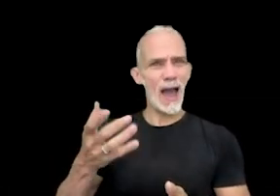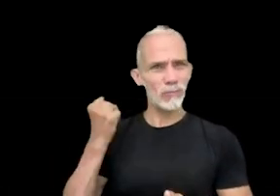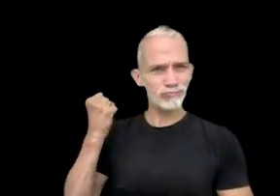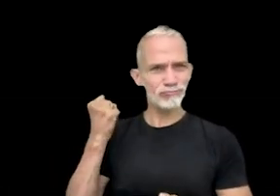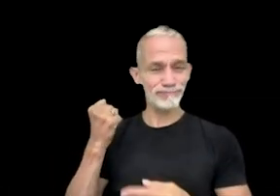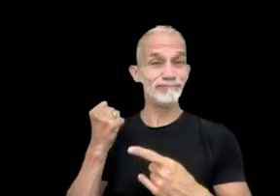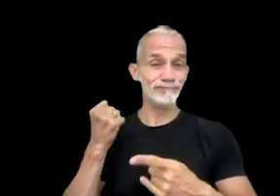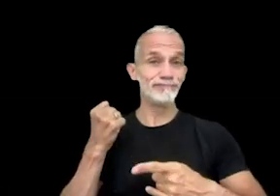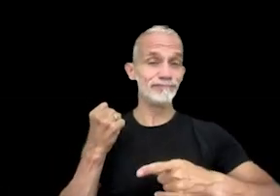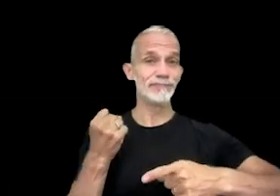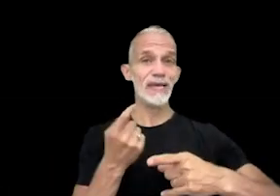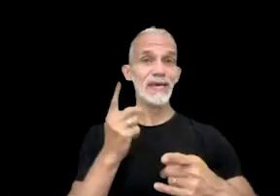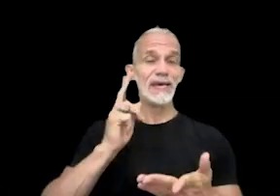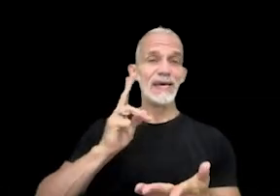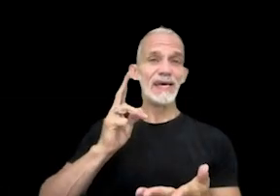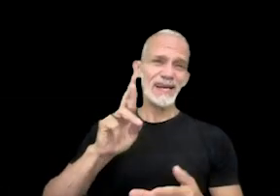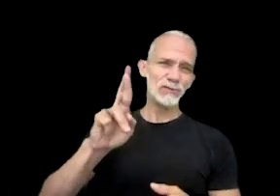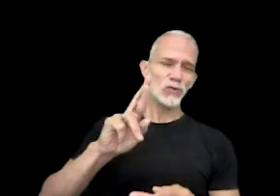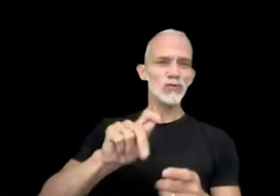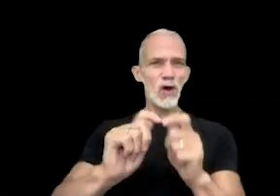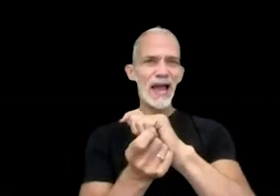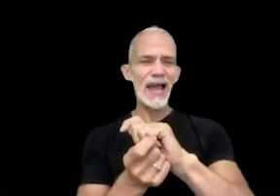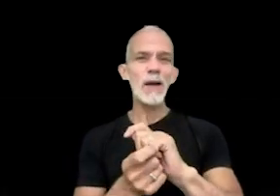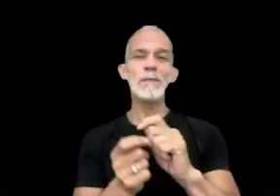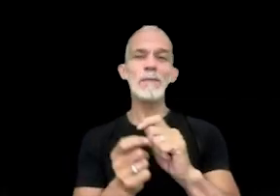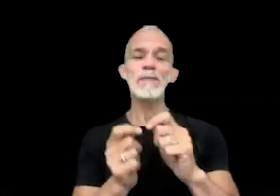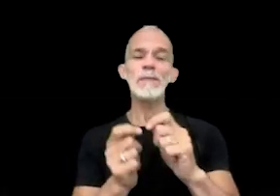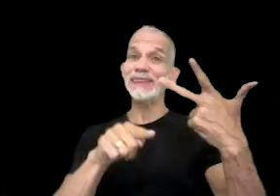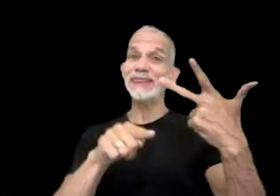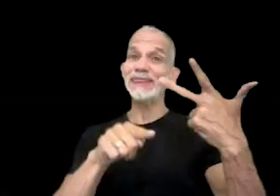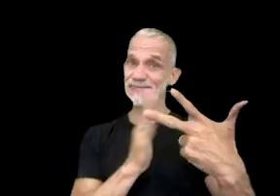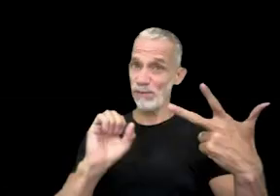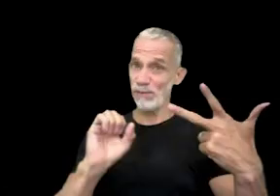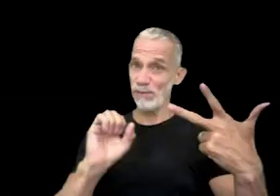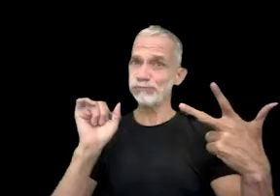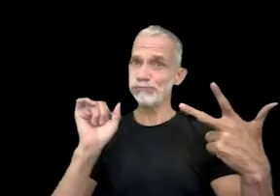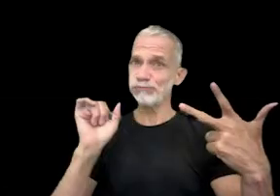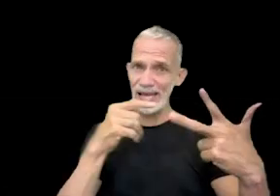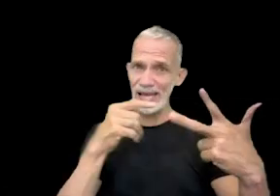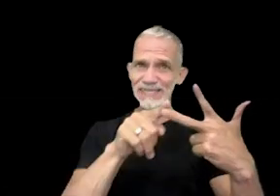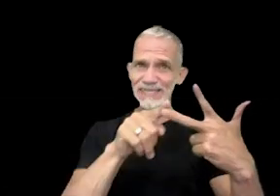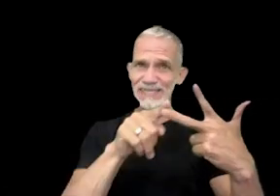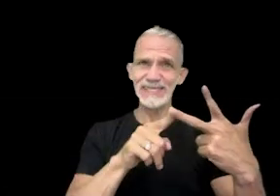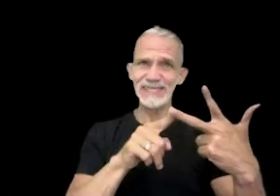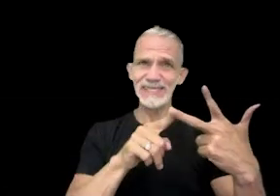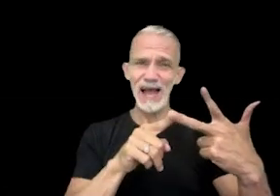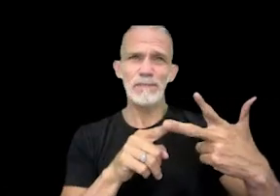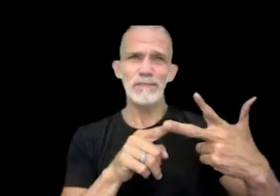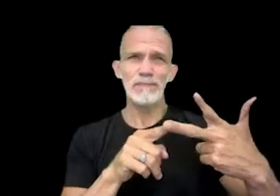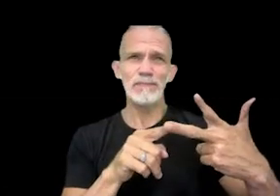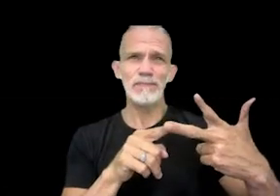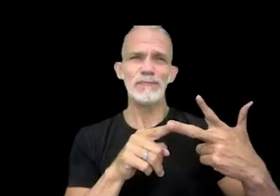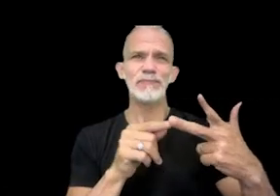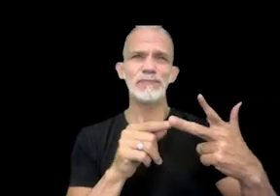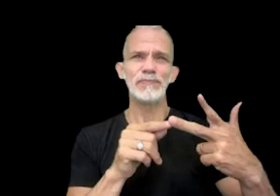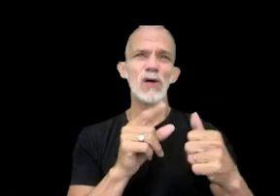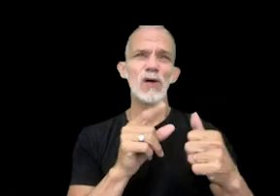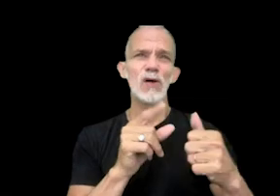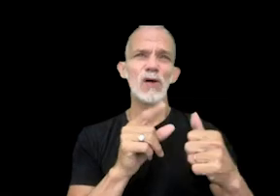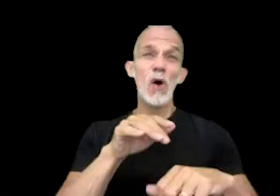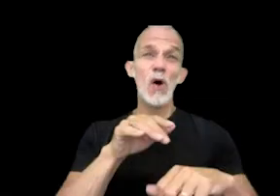Esta resolución viene a modificar tres preexistentes, como son la Resolución